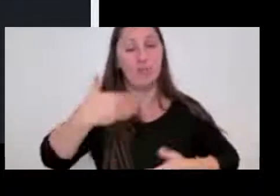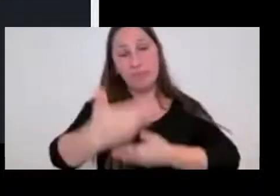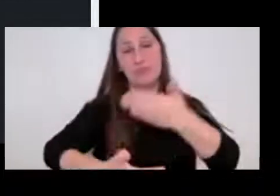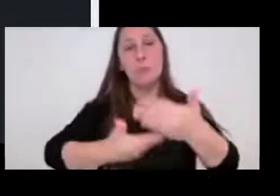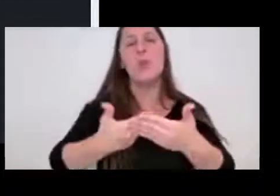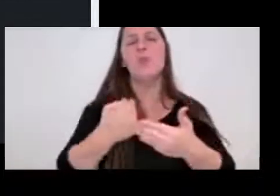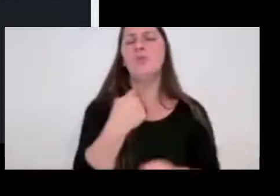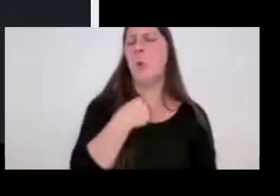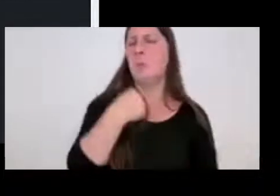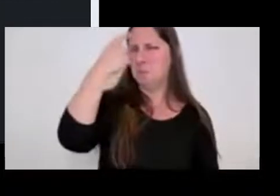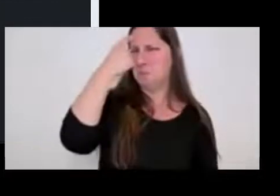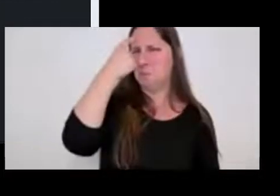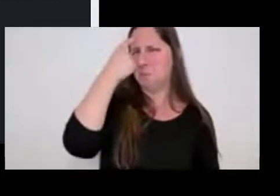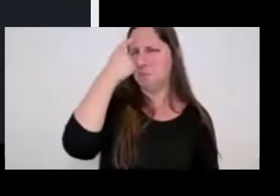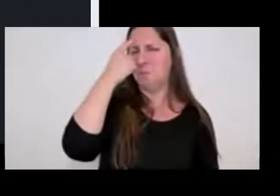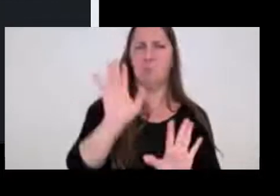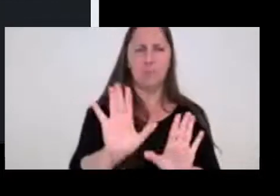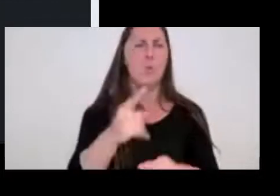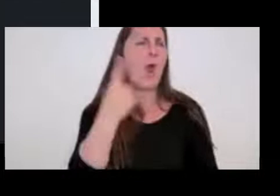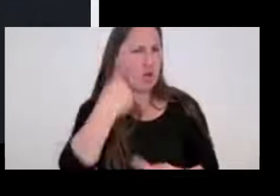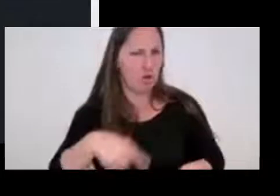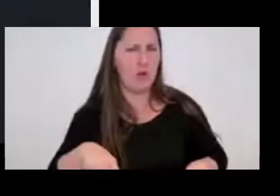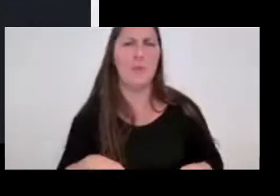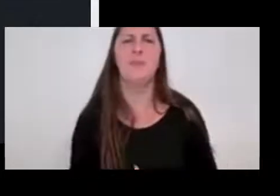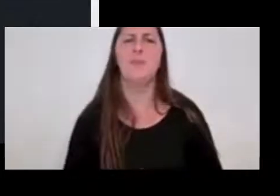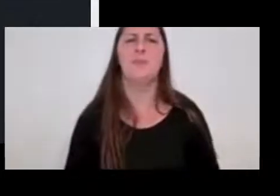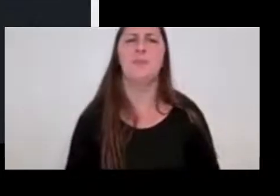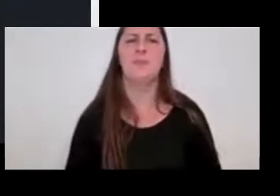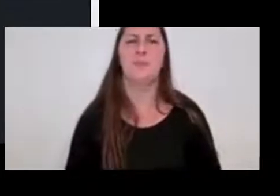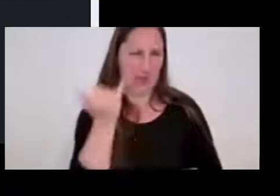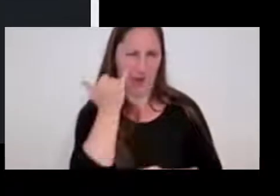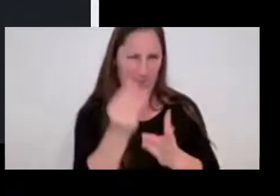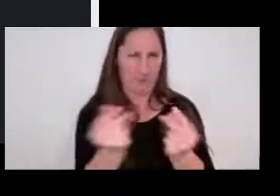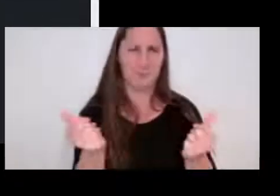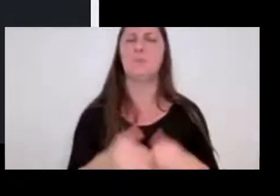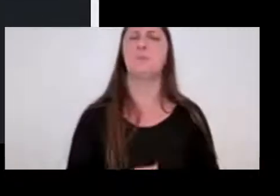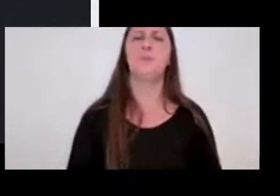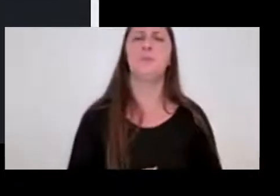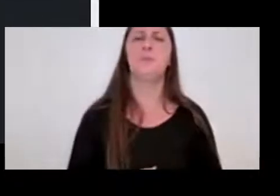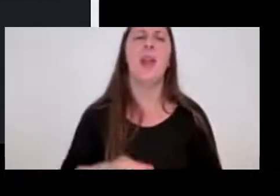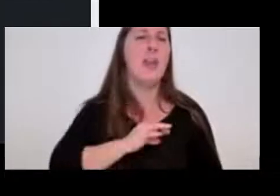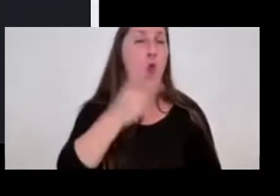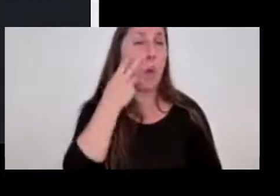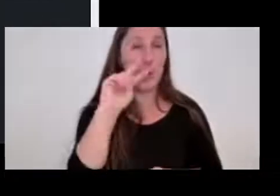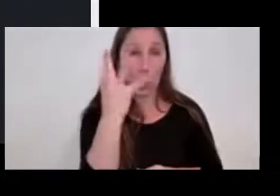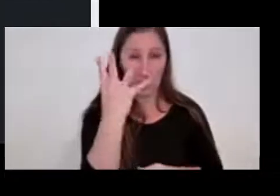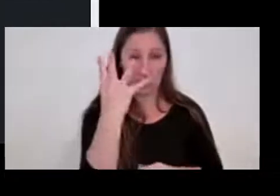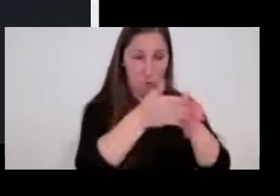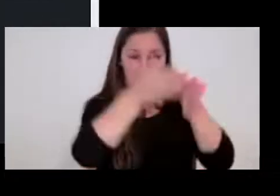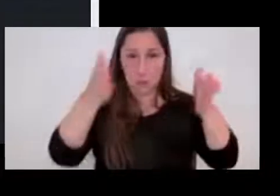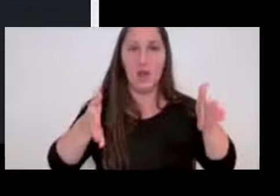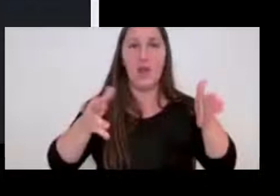una cosa antes de irme a este punto. Ya estamos llegando, ¿eh? En el 2004, hasta el 2004 estaba la